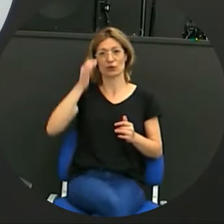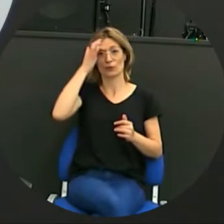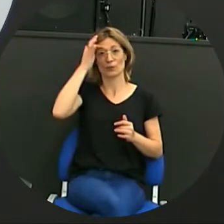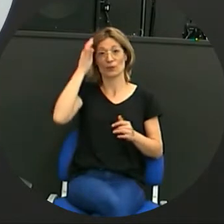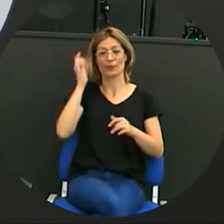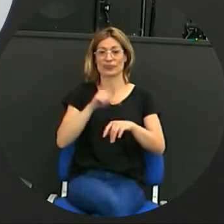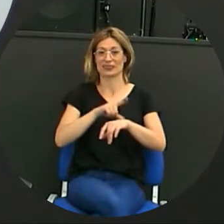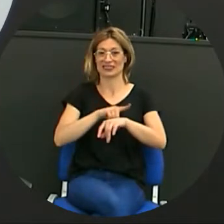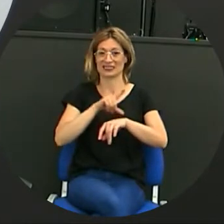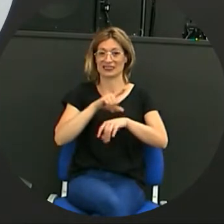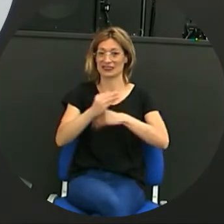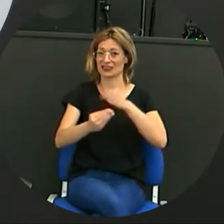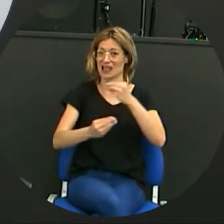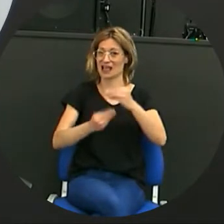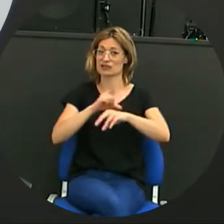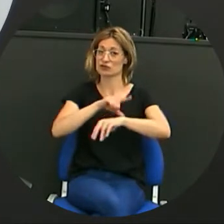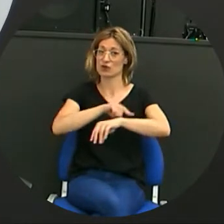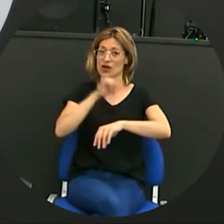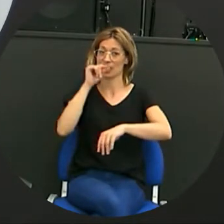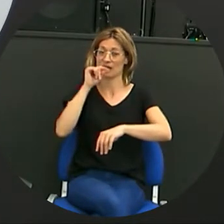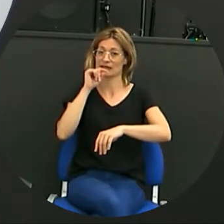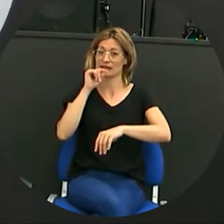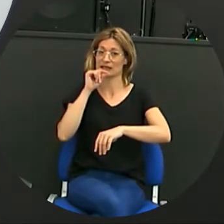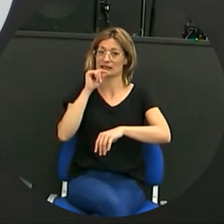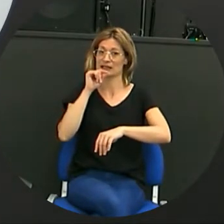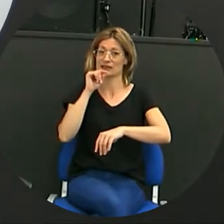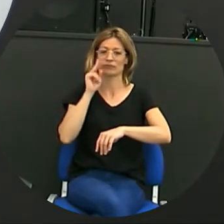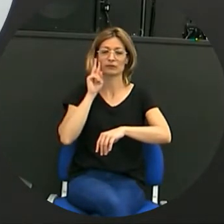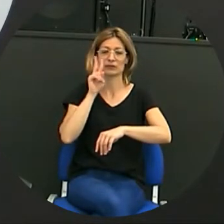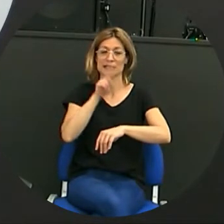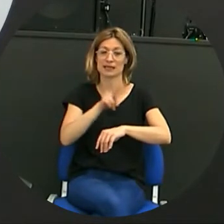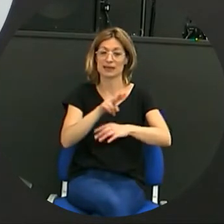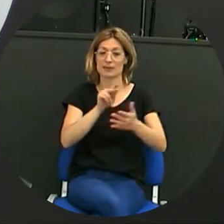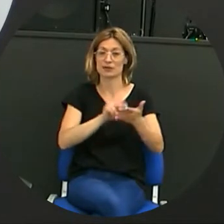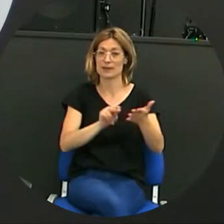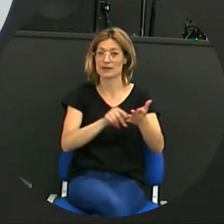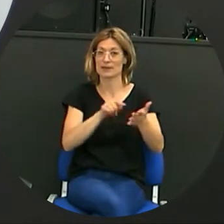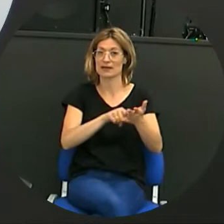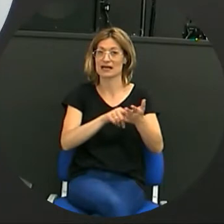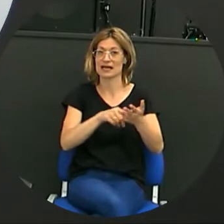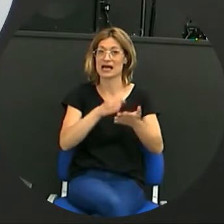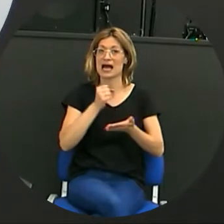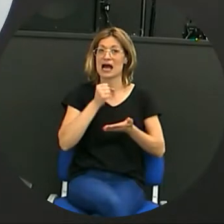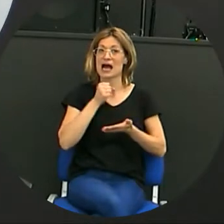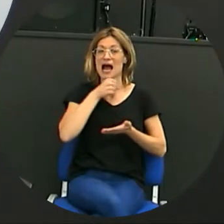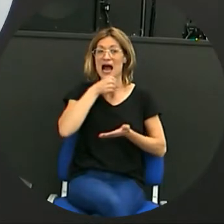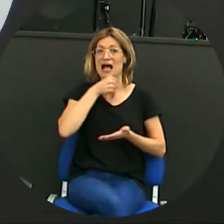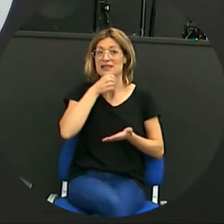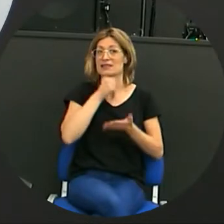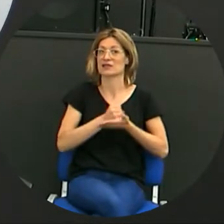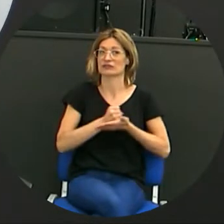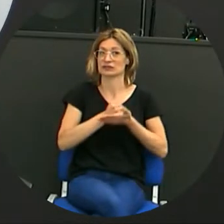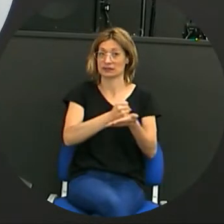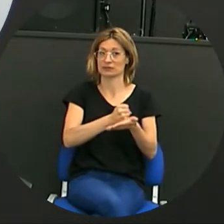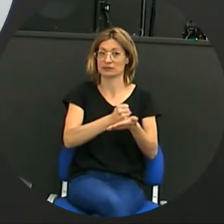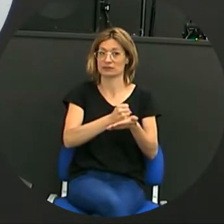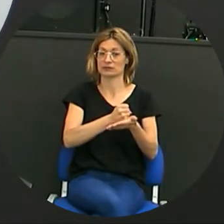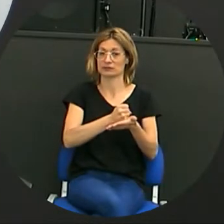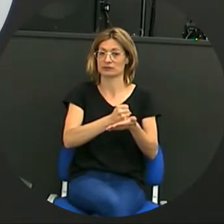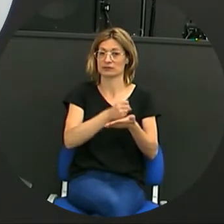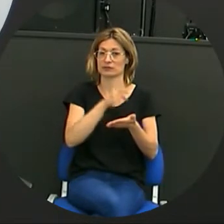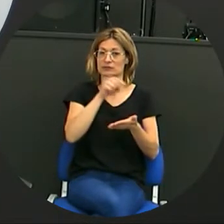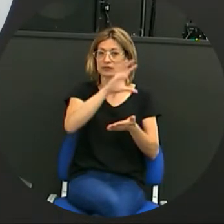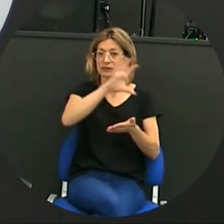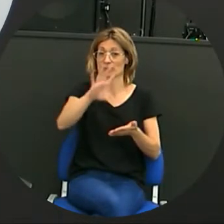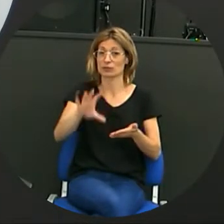preencarnado en el Antiguo Testamento, pero que a través de ese monte del Calvario, Él dio